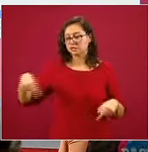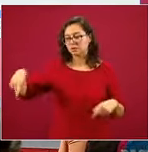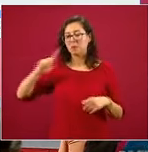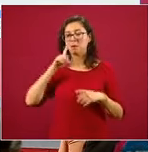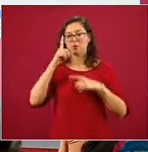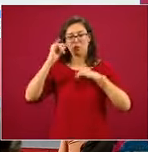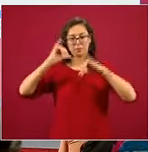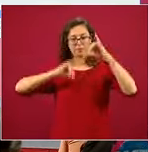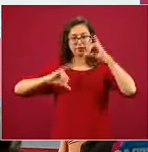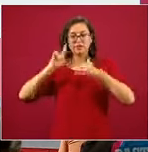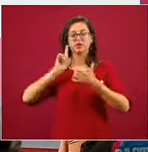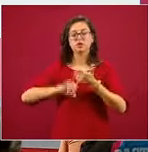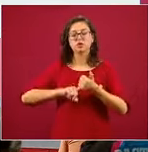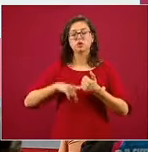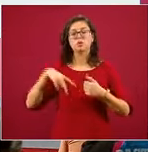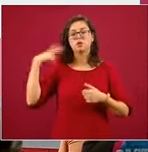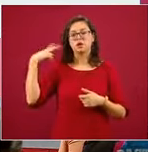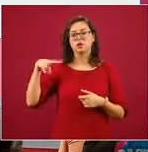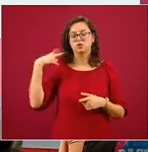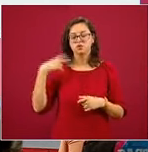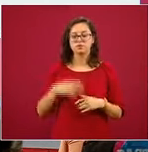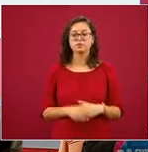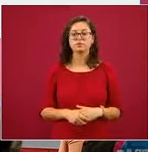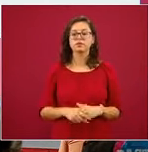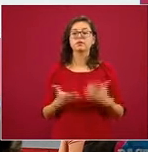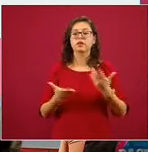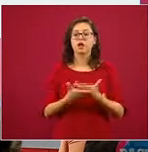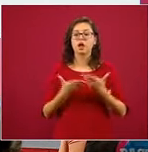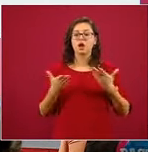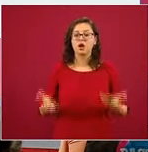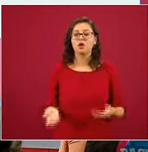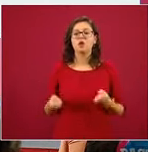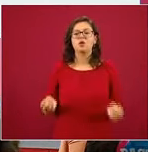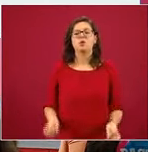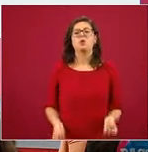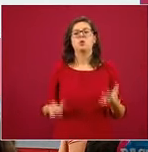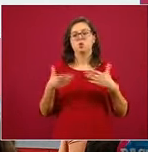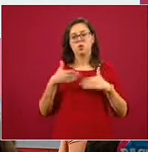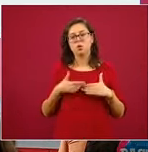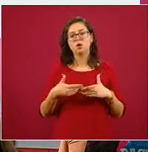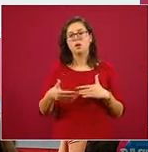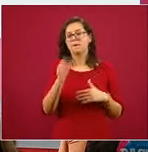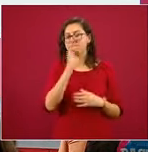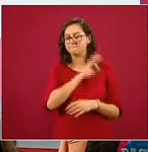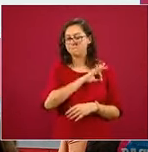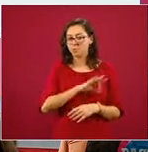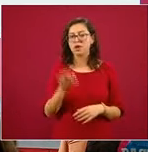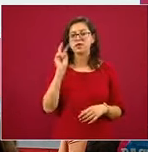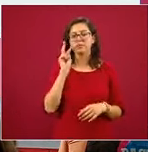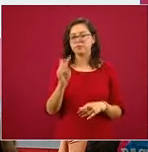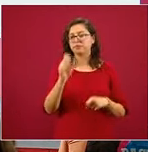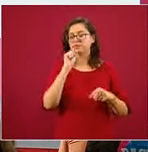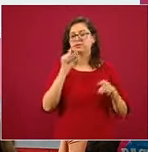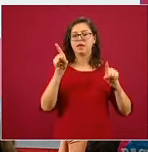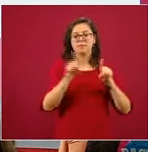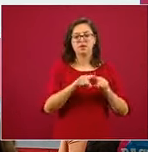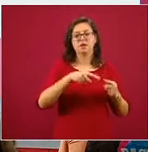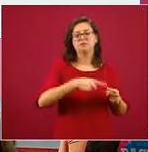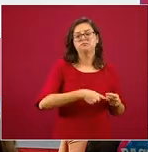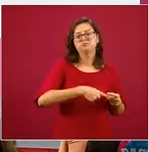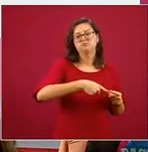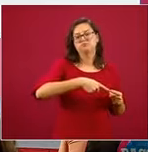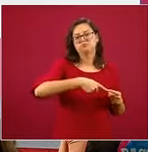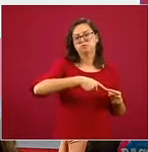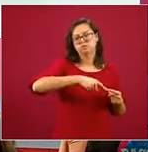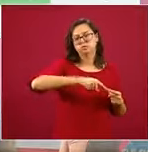casos estimados. Aquí la tenemos, también una curva ascendente, prácticamente en una